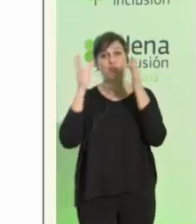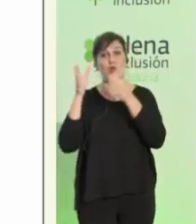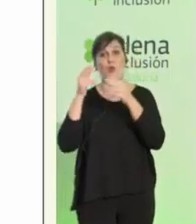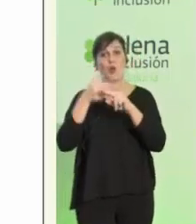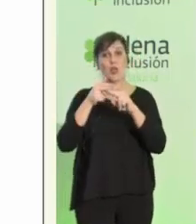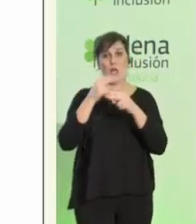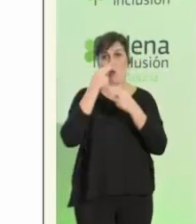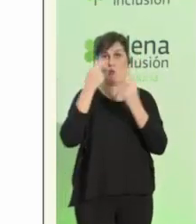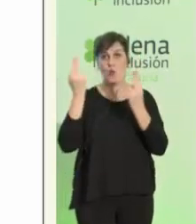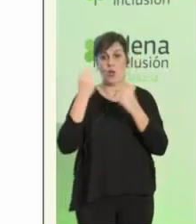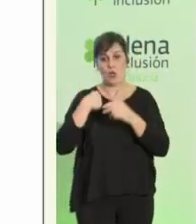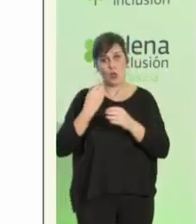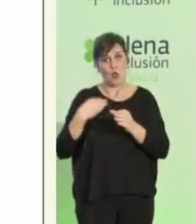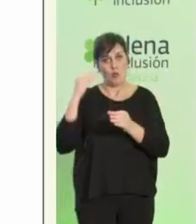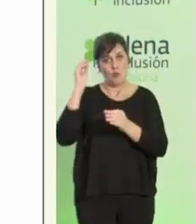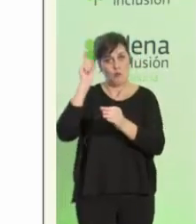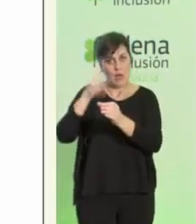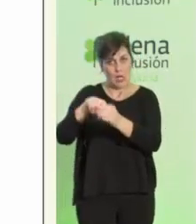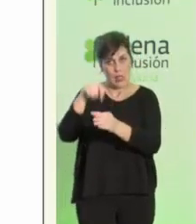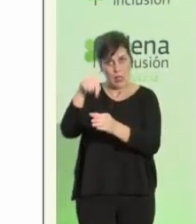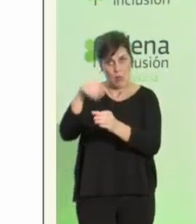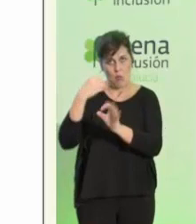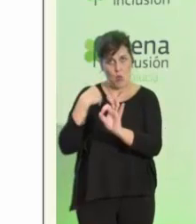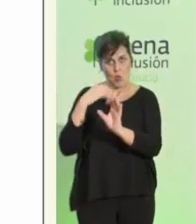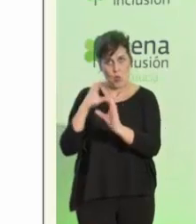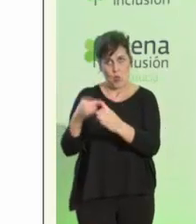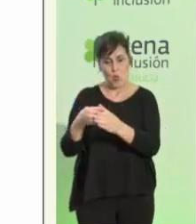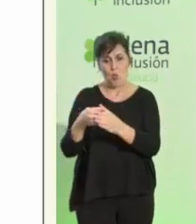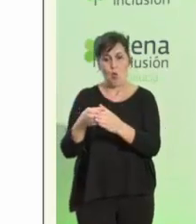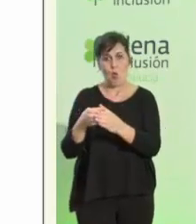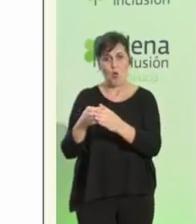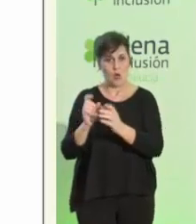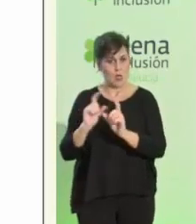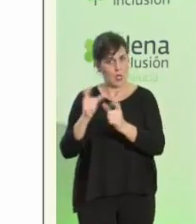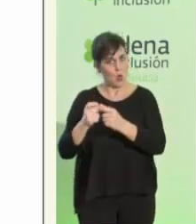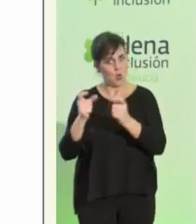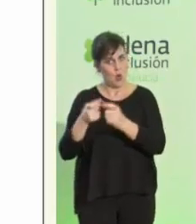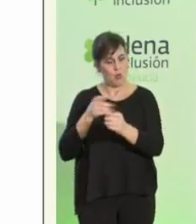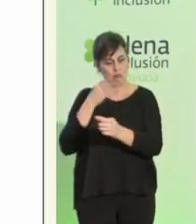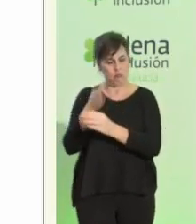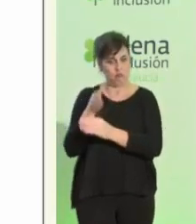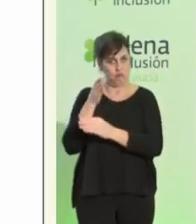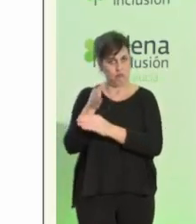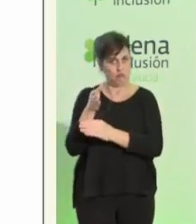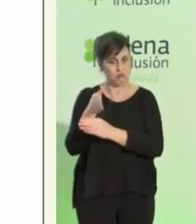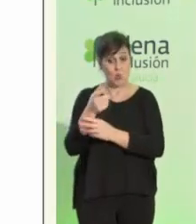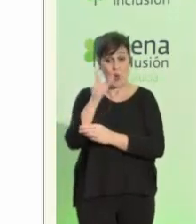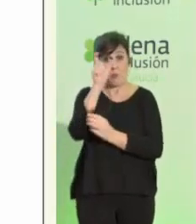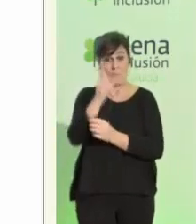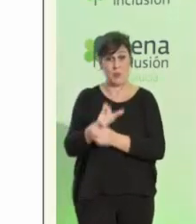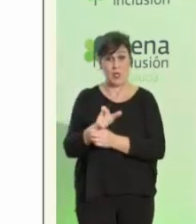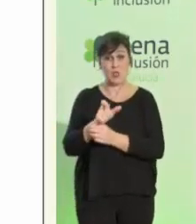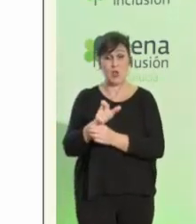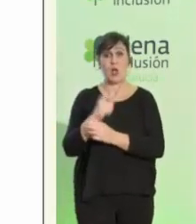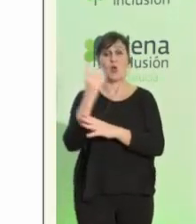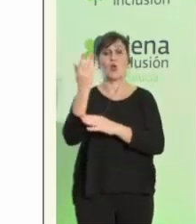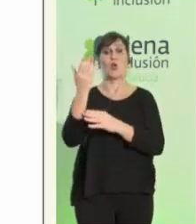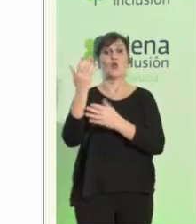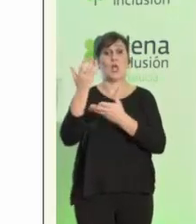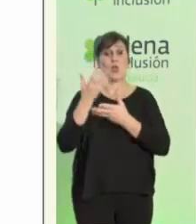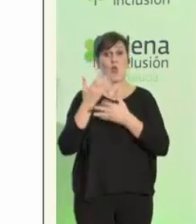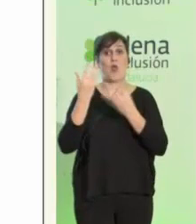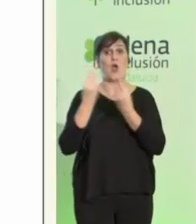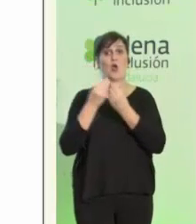Y yo estoy dentro de ese grupo, también participo en sus reuniones. Hay una persona que nos ayuda con supervisión, hay